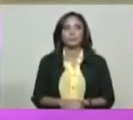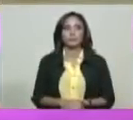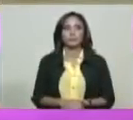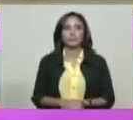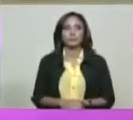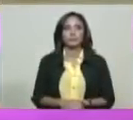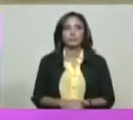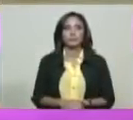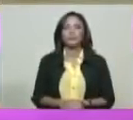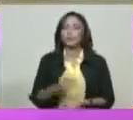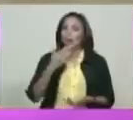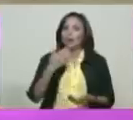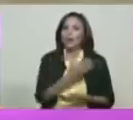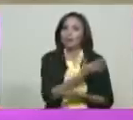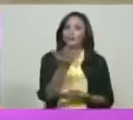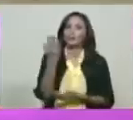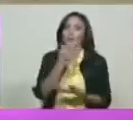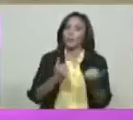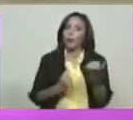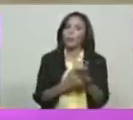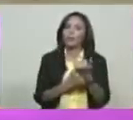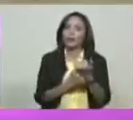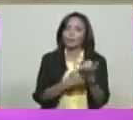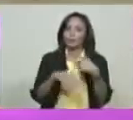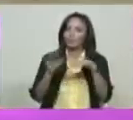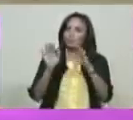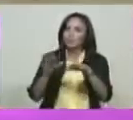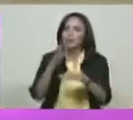Y agradezco la lealtad de ustedes.